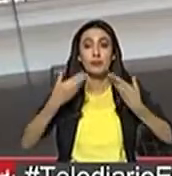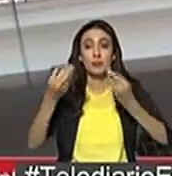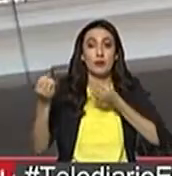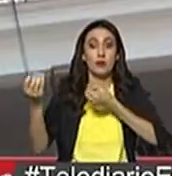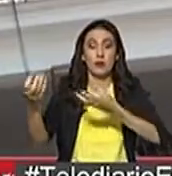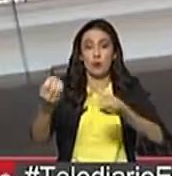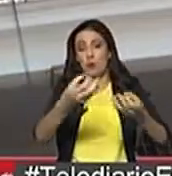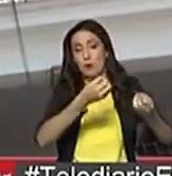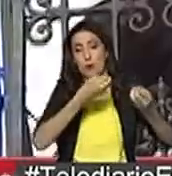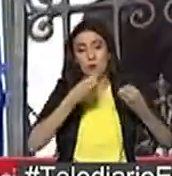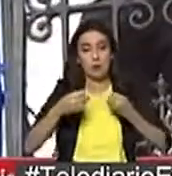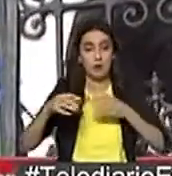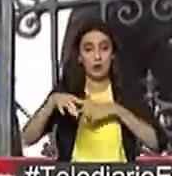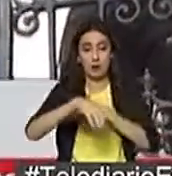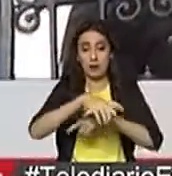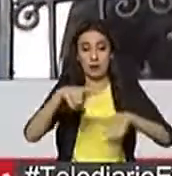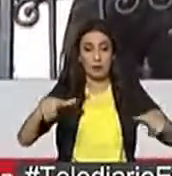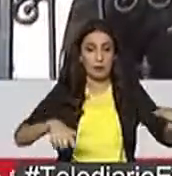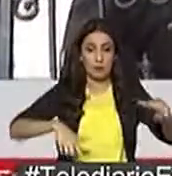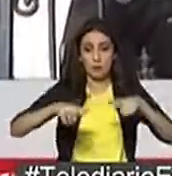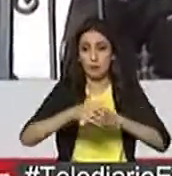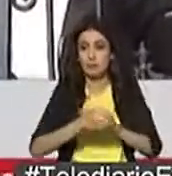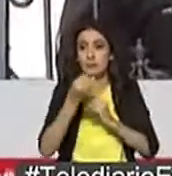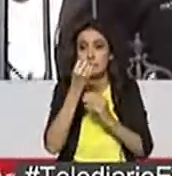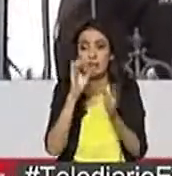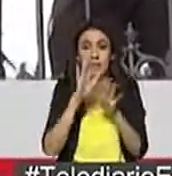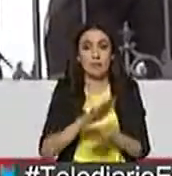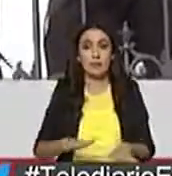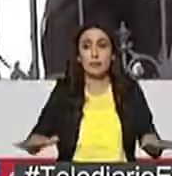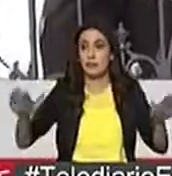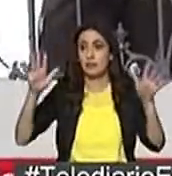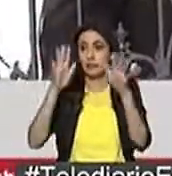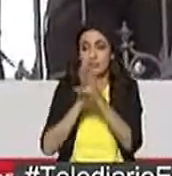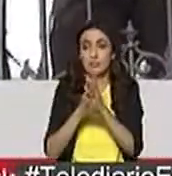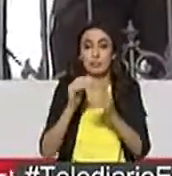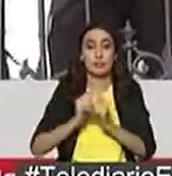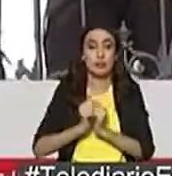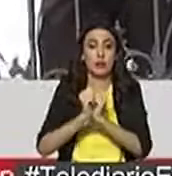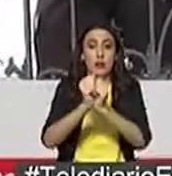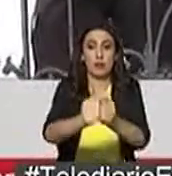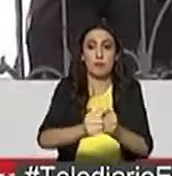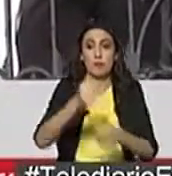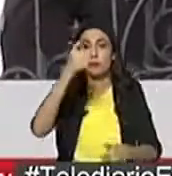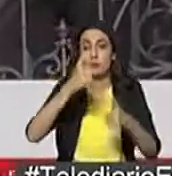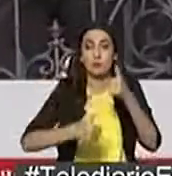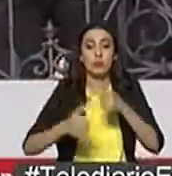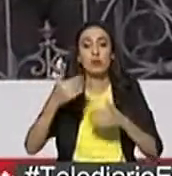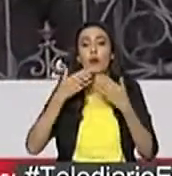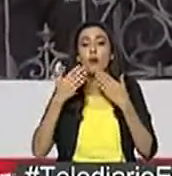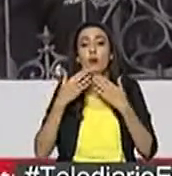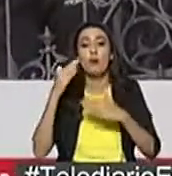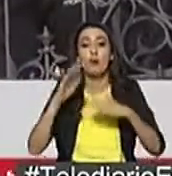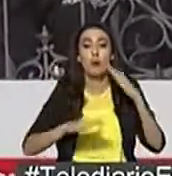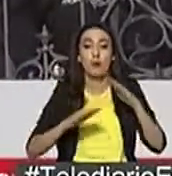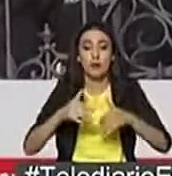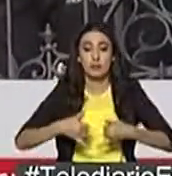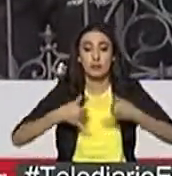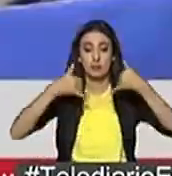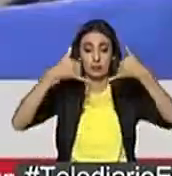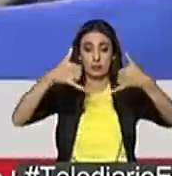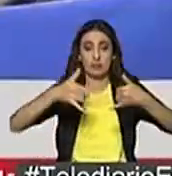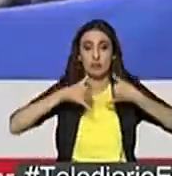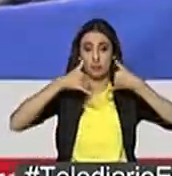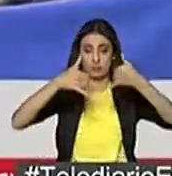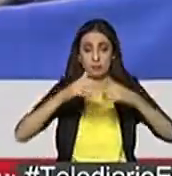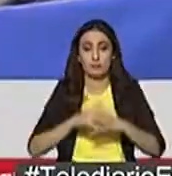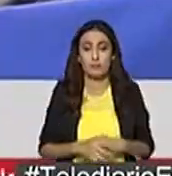esperaron en la Plaza de la Independencia para saludar y felicitar a los campeones, quienes acompañados del presidente de la República ofrecieron ese trofeo a todos los ecuatorianos.